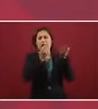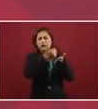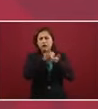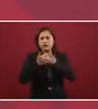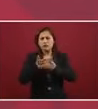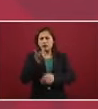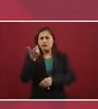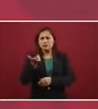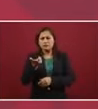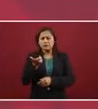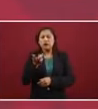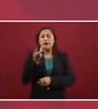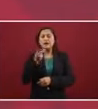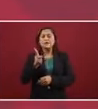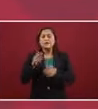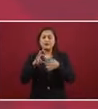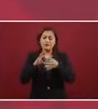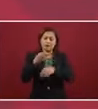jóvenes.